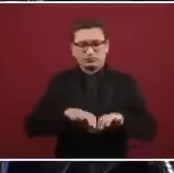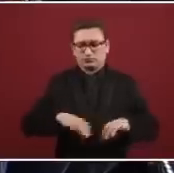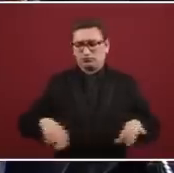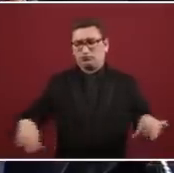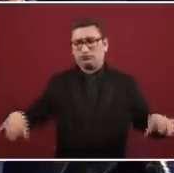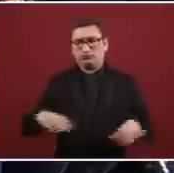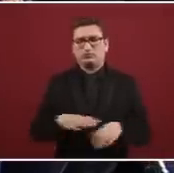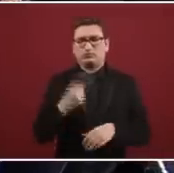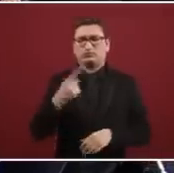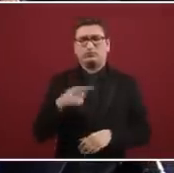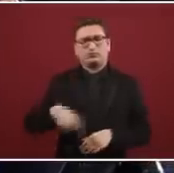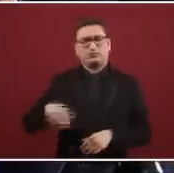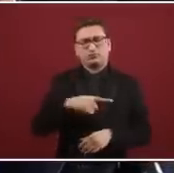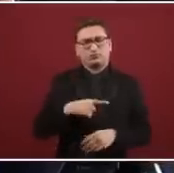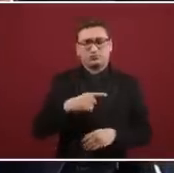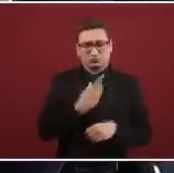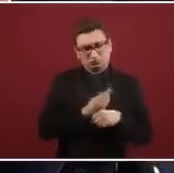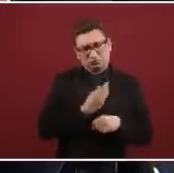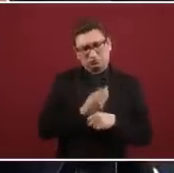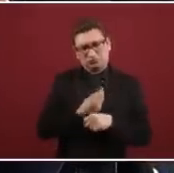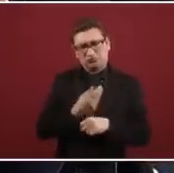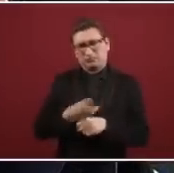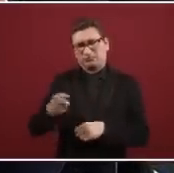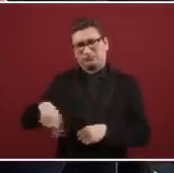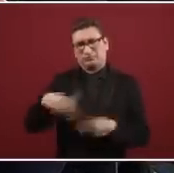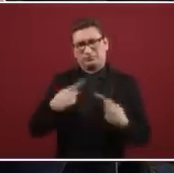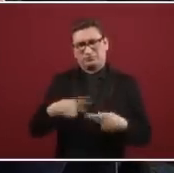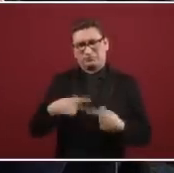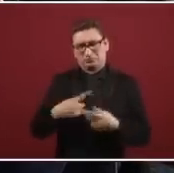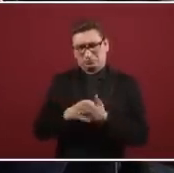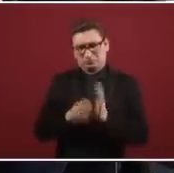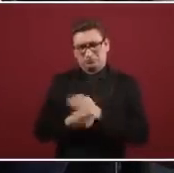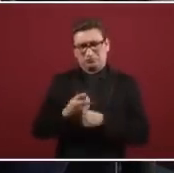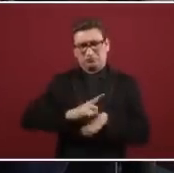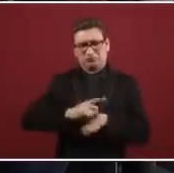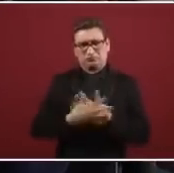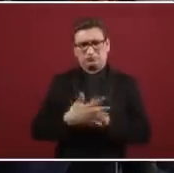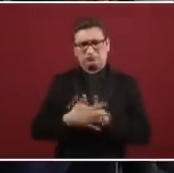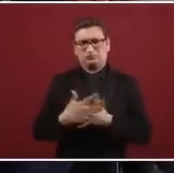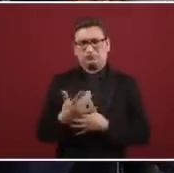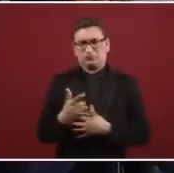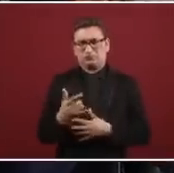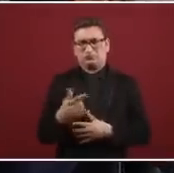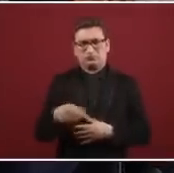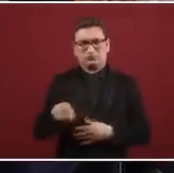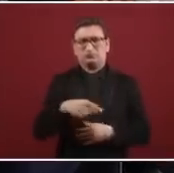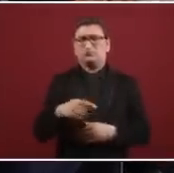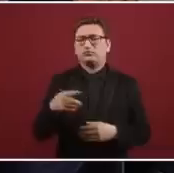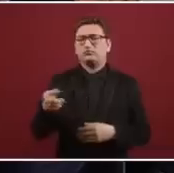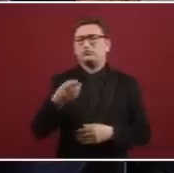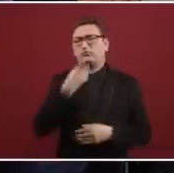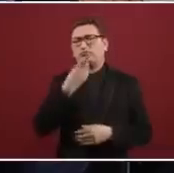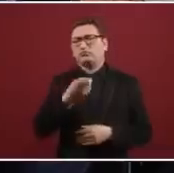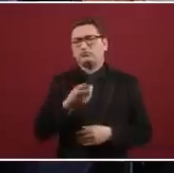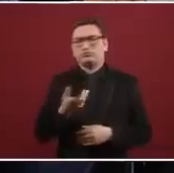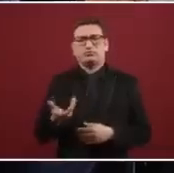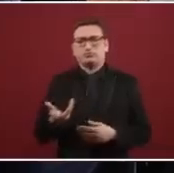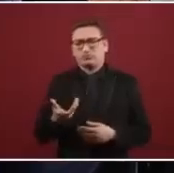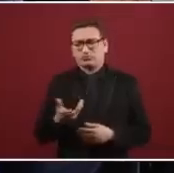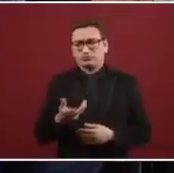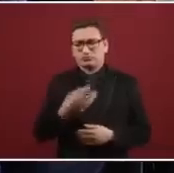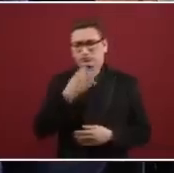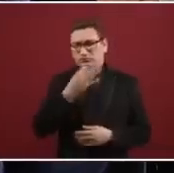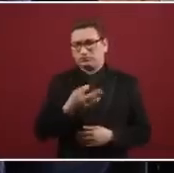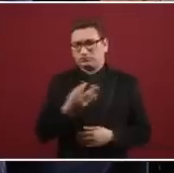estarían preparando paros técnicos a partir del día 15 de julio. ¿Qué les podría usted